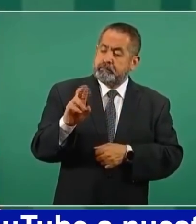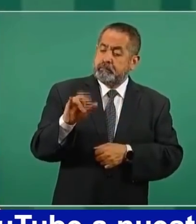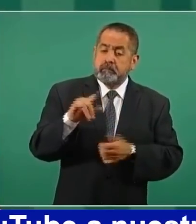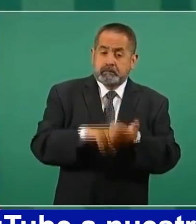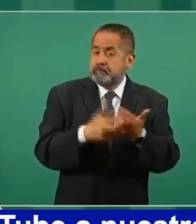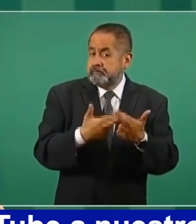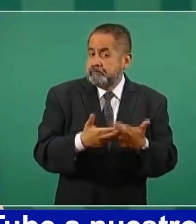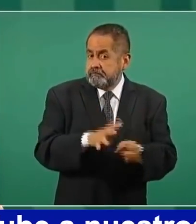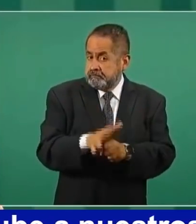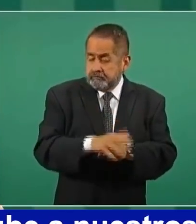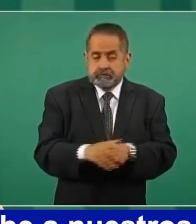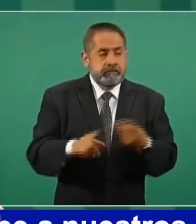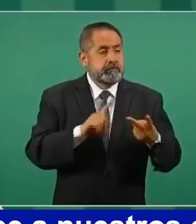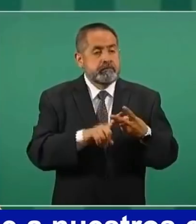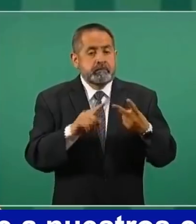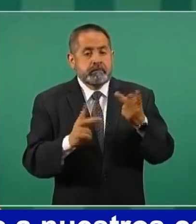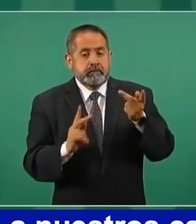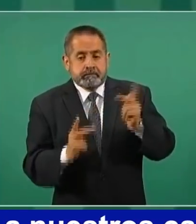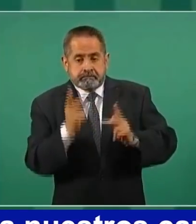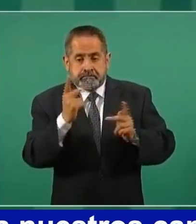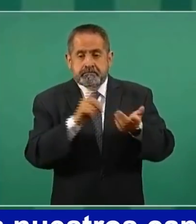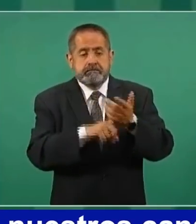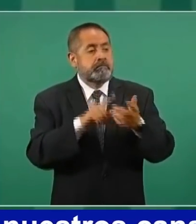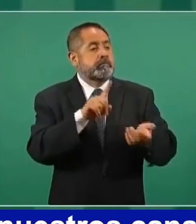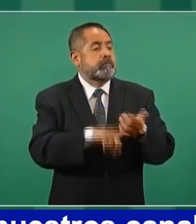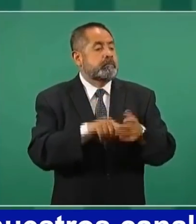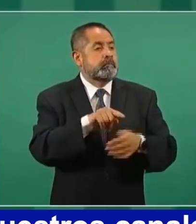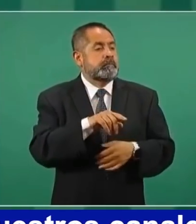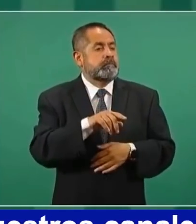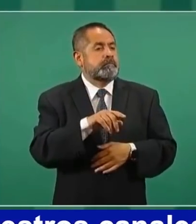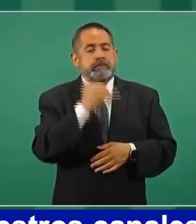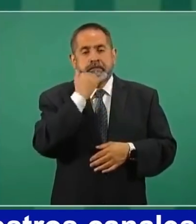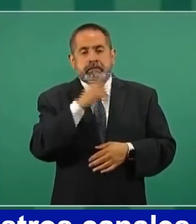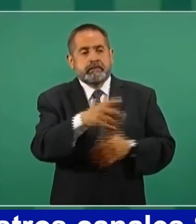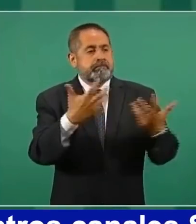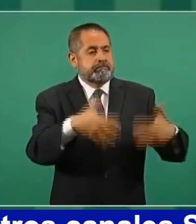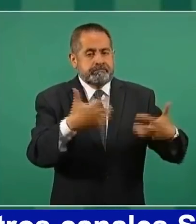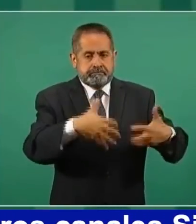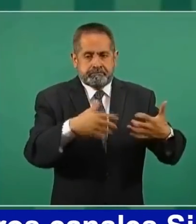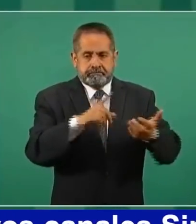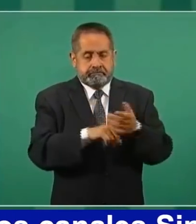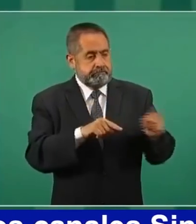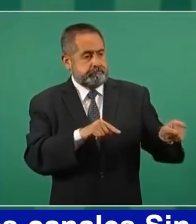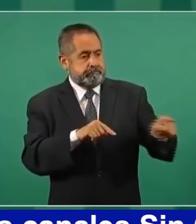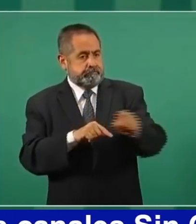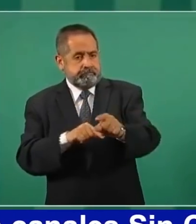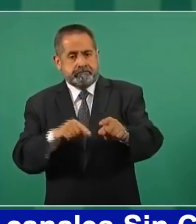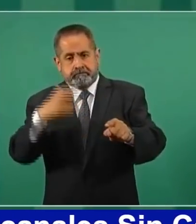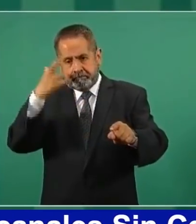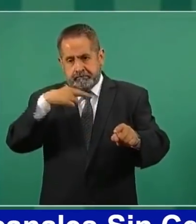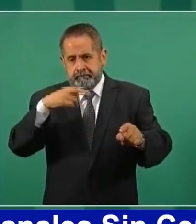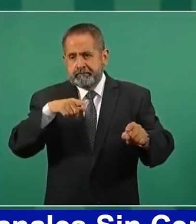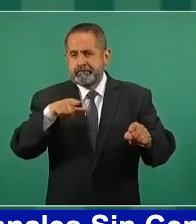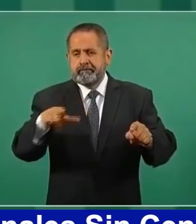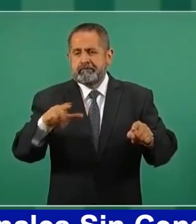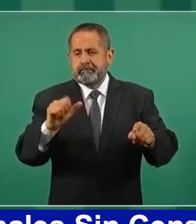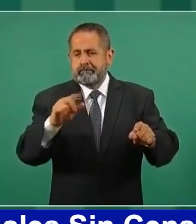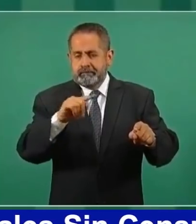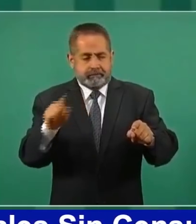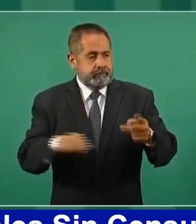plantas en Lázaro Cárdenas, Michoacán, hay plantas